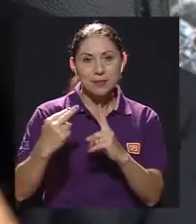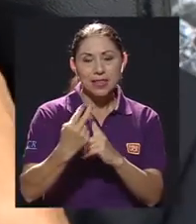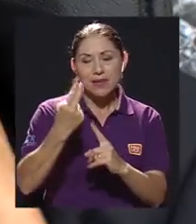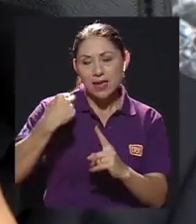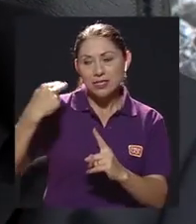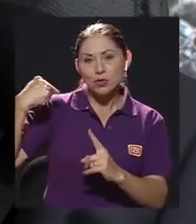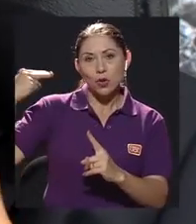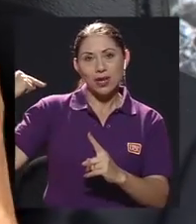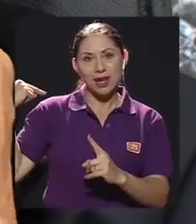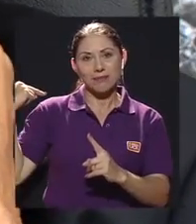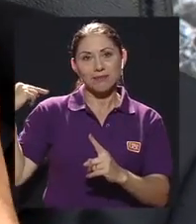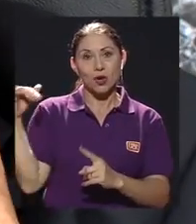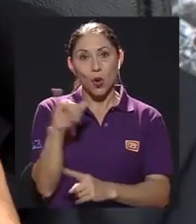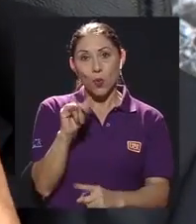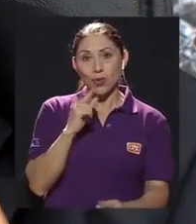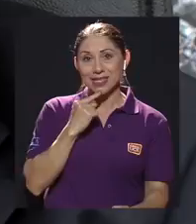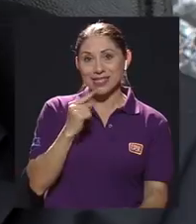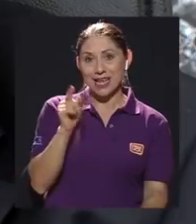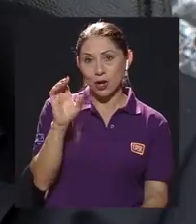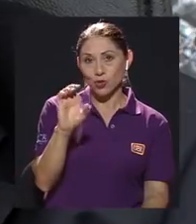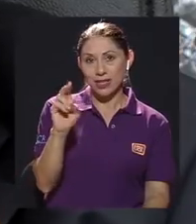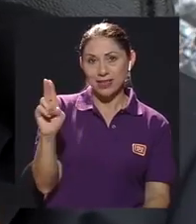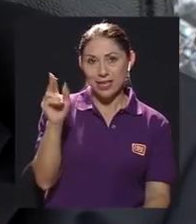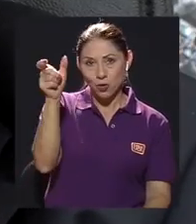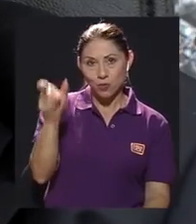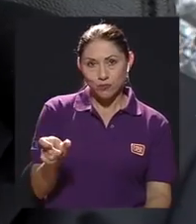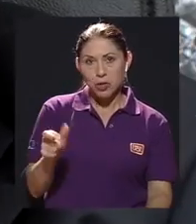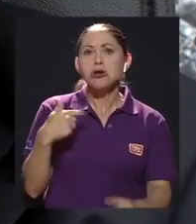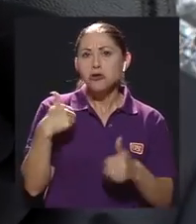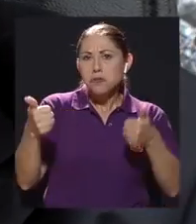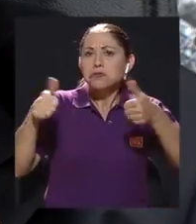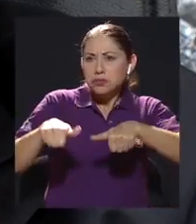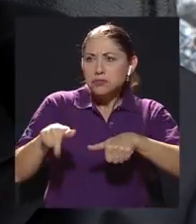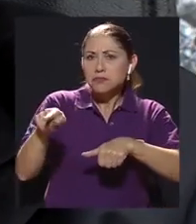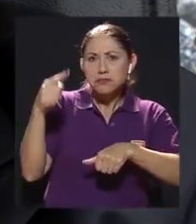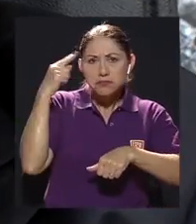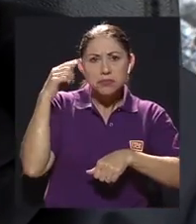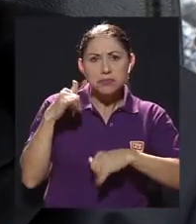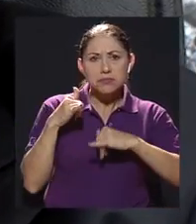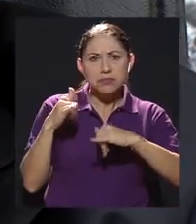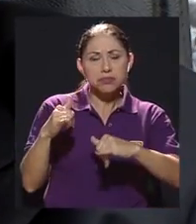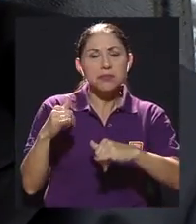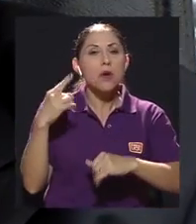histórica, como señala Constantino. Coincido totalmente con esto porque